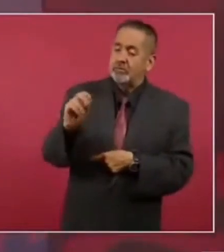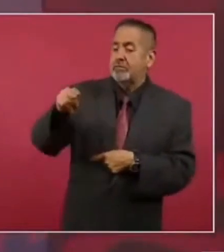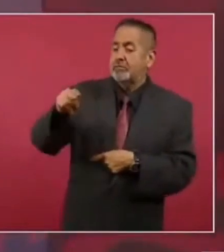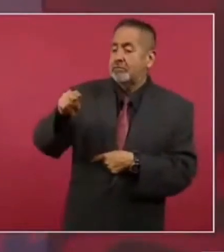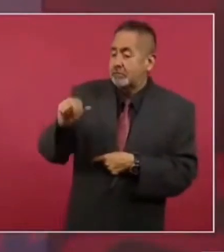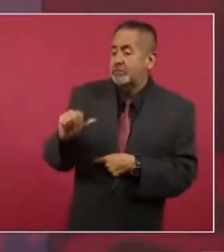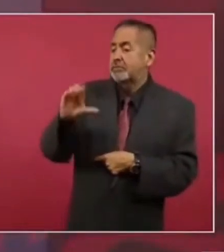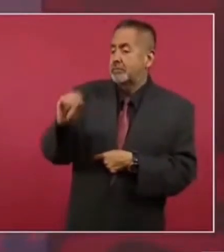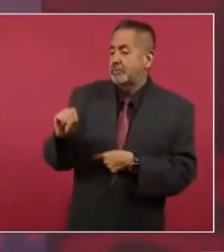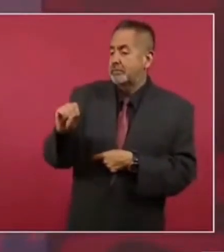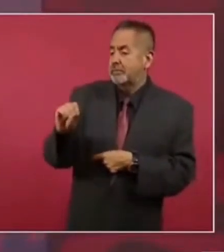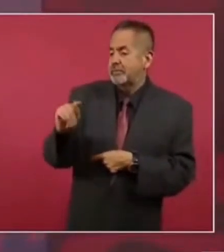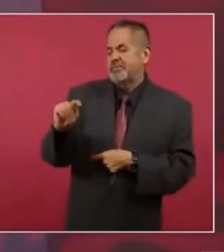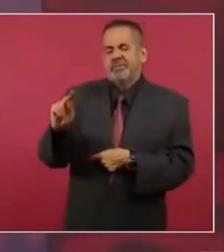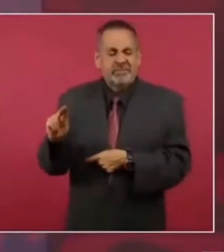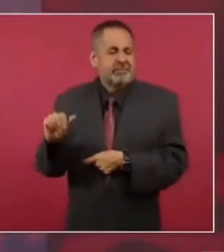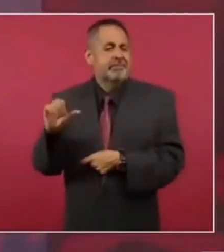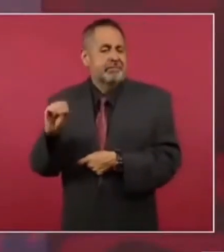o